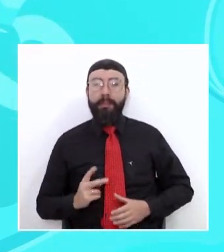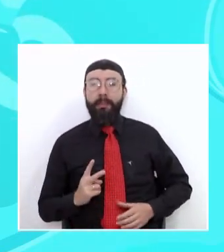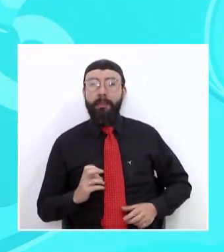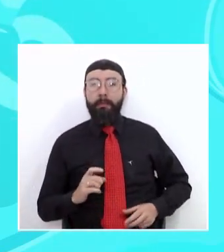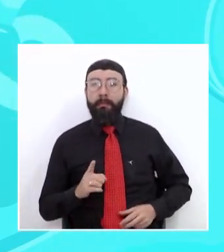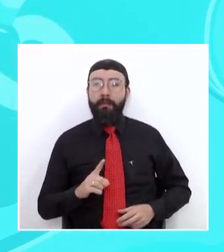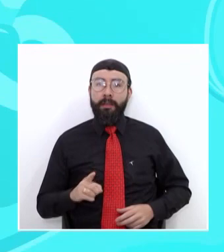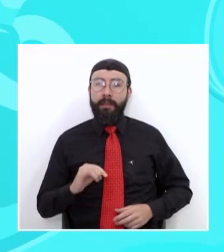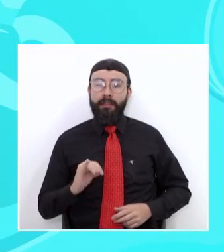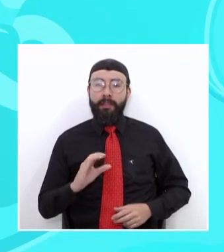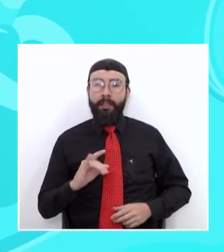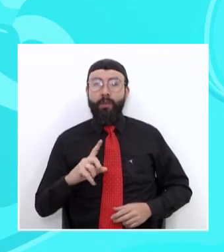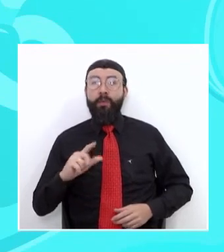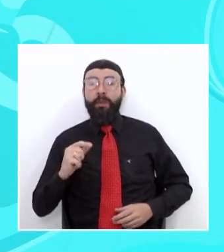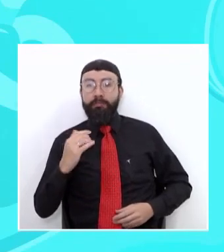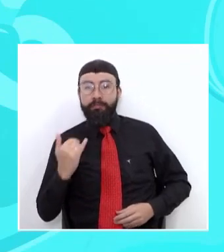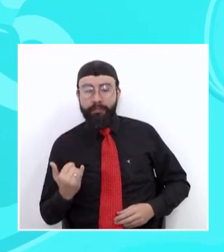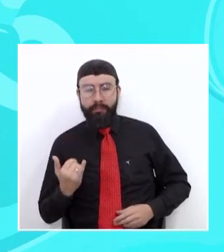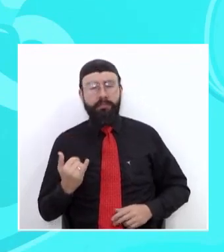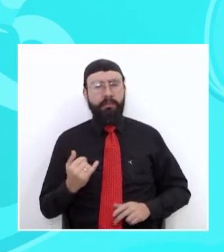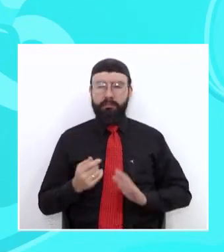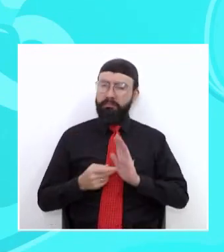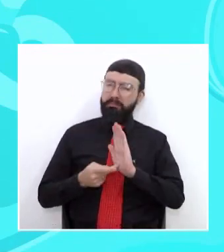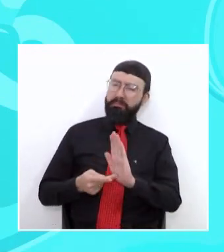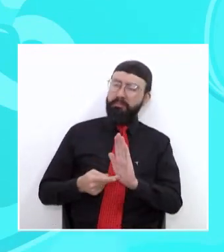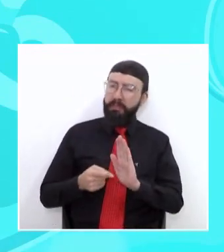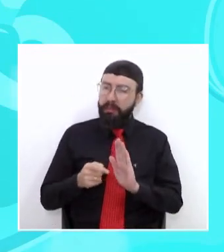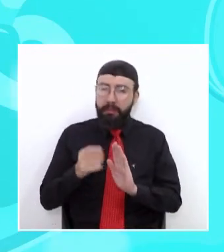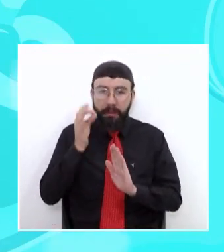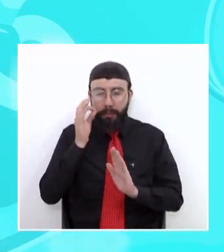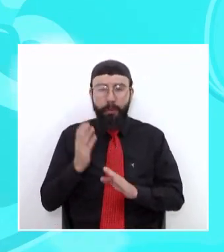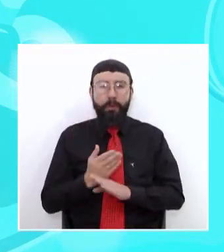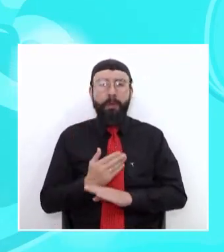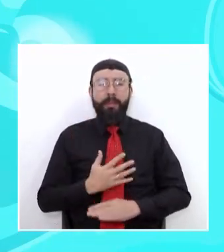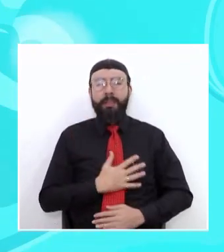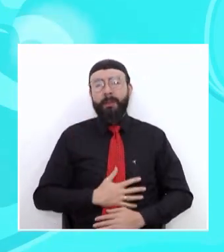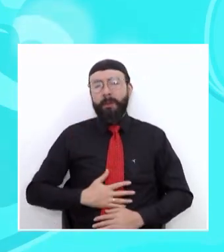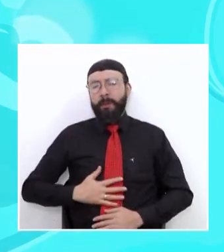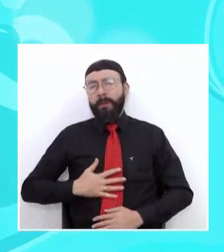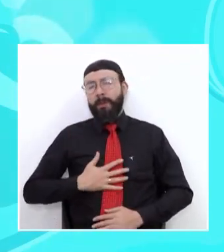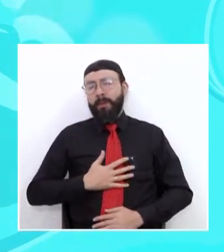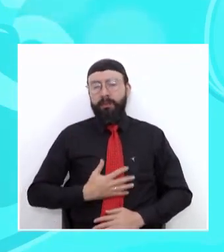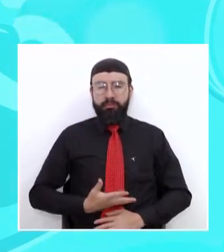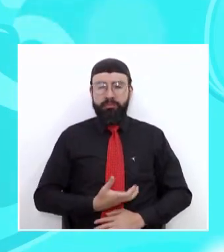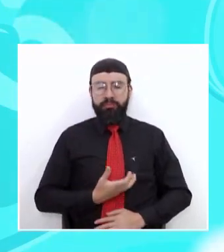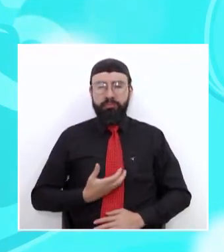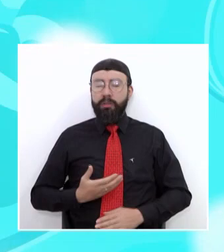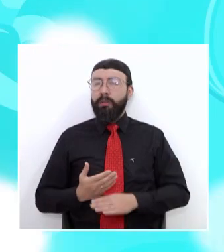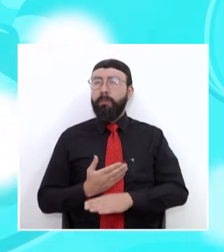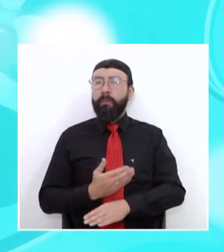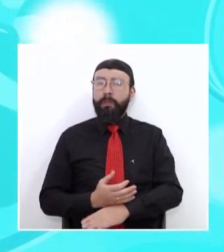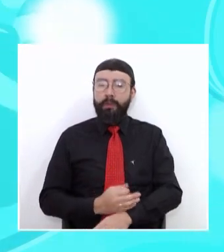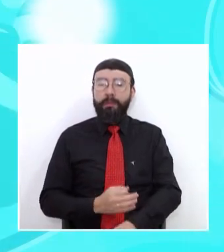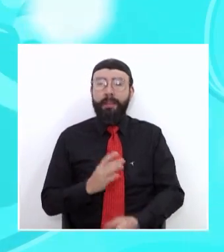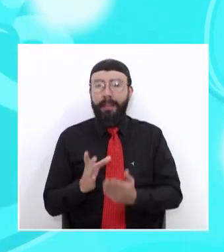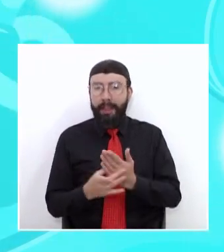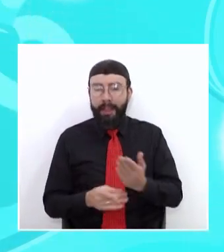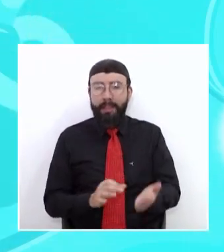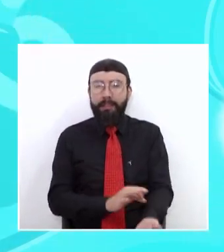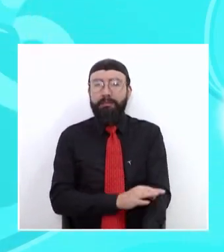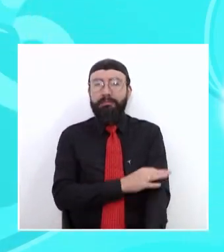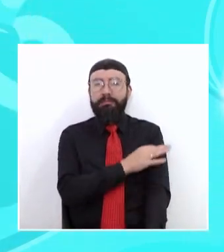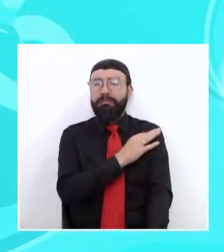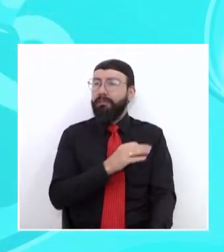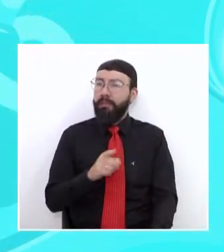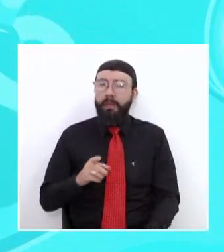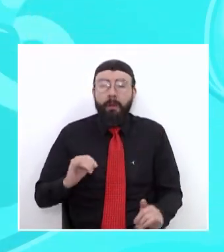reino de la madera, lo que nos puede estar indicando problemas de digestión, problemas de triglicéridos, colesterol, no bajamos